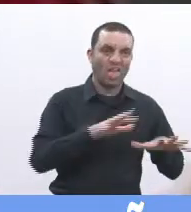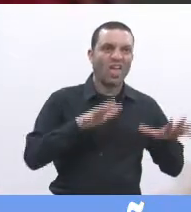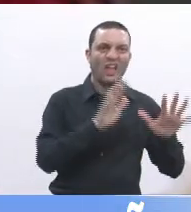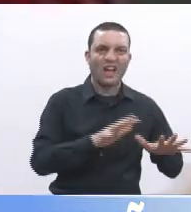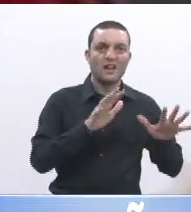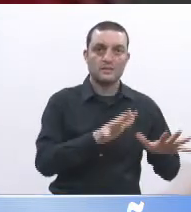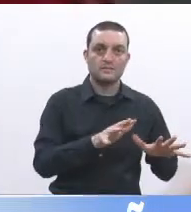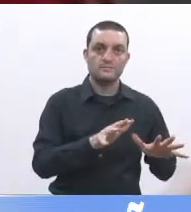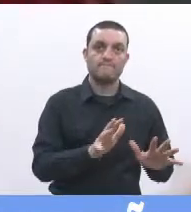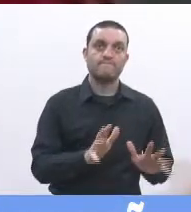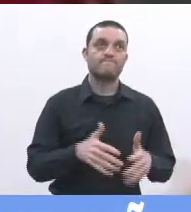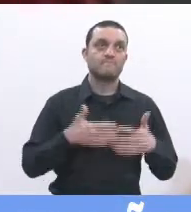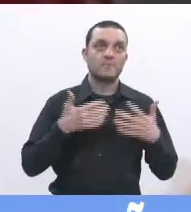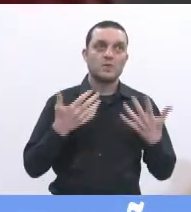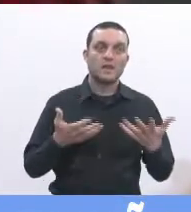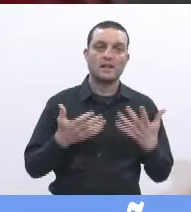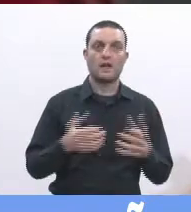dura que sería joder.